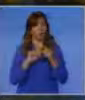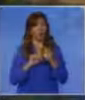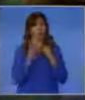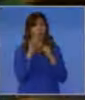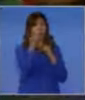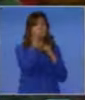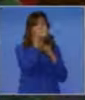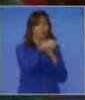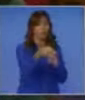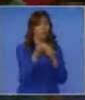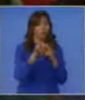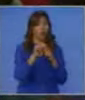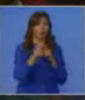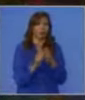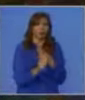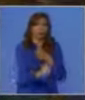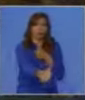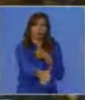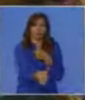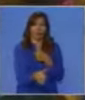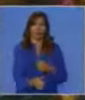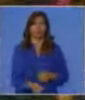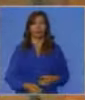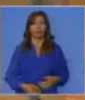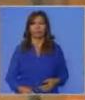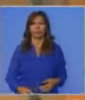tramo. Dayana Monroy, 24 horas.